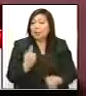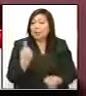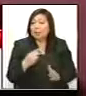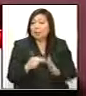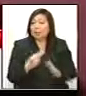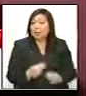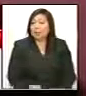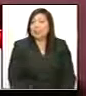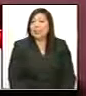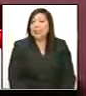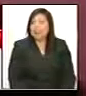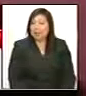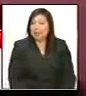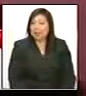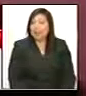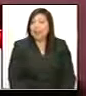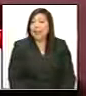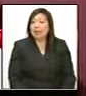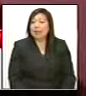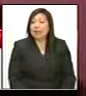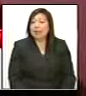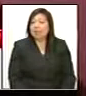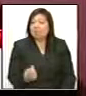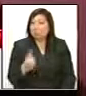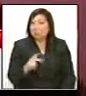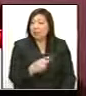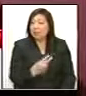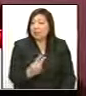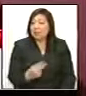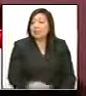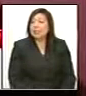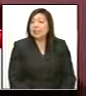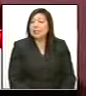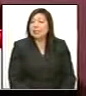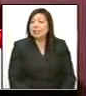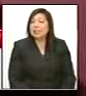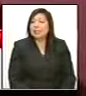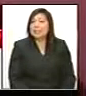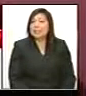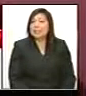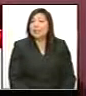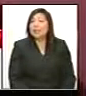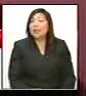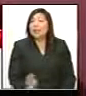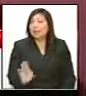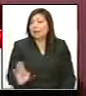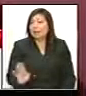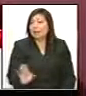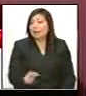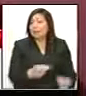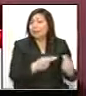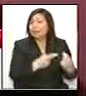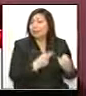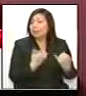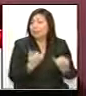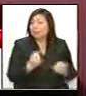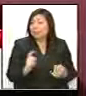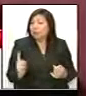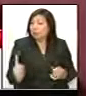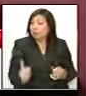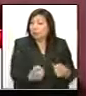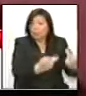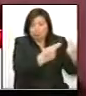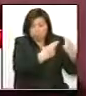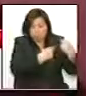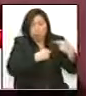nivel, como dijo Milagro Salazar, lo han coincidido los congresistas. Ellos están comprometidos, estamos